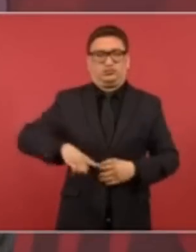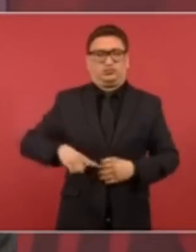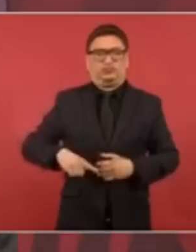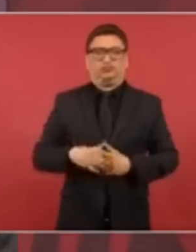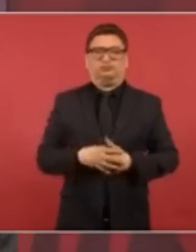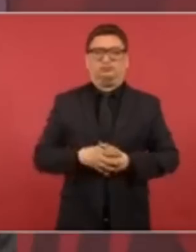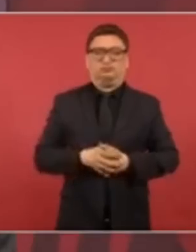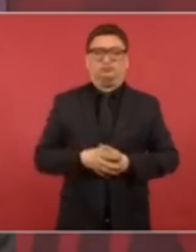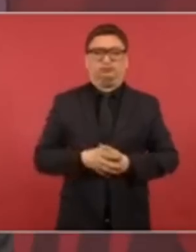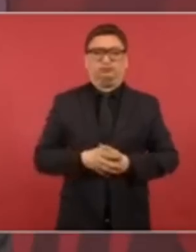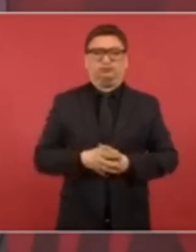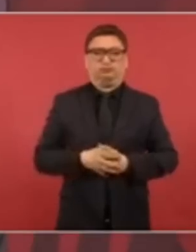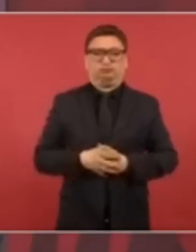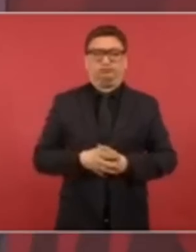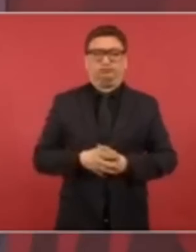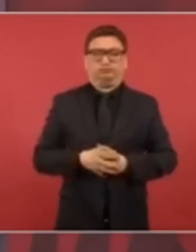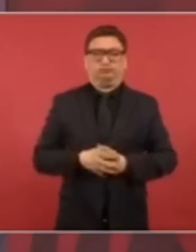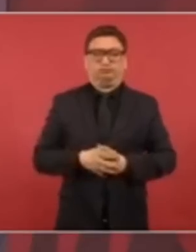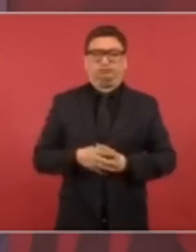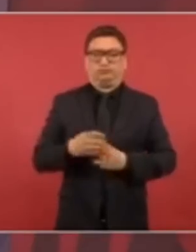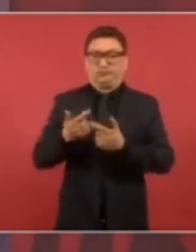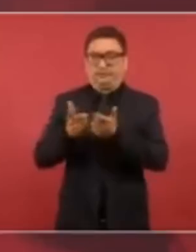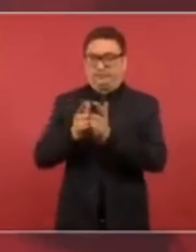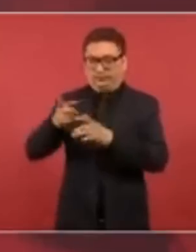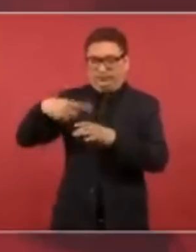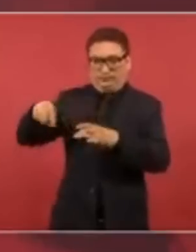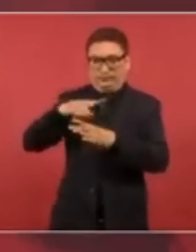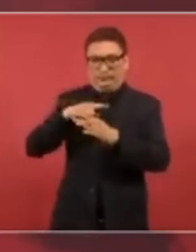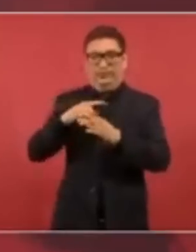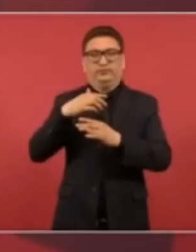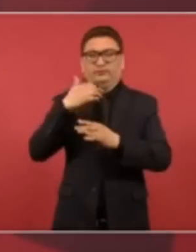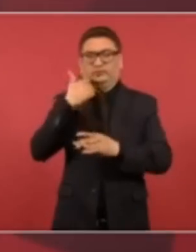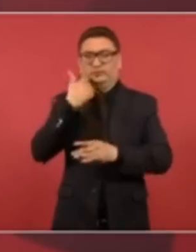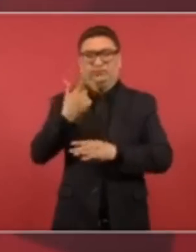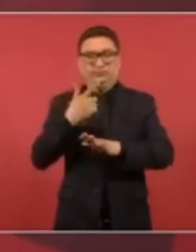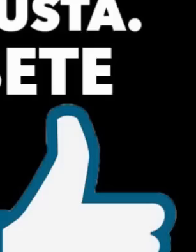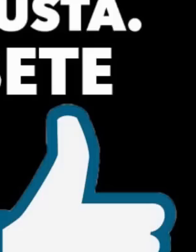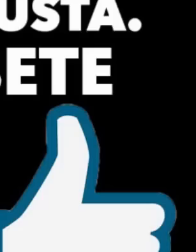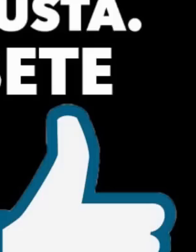X González. Amigos, con esto me despido y nos vemos en el próximo video.